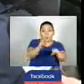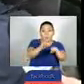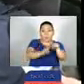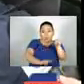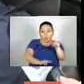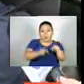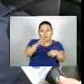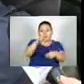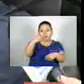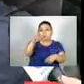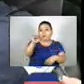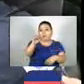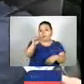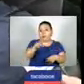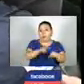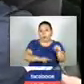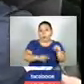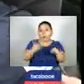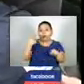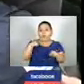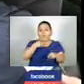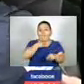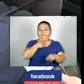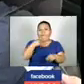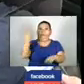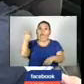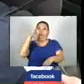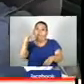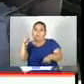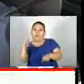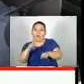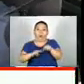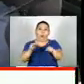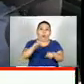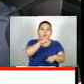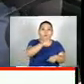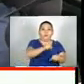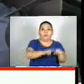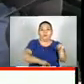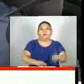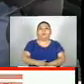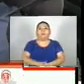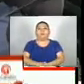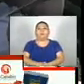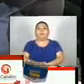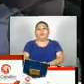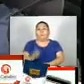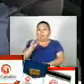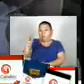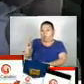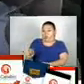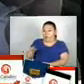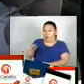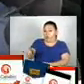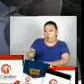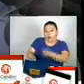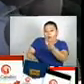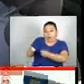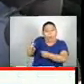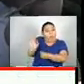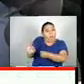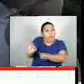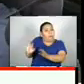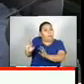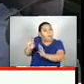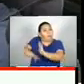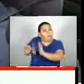20, porque el doble está de caro. Sí, ¿no? Exactamente, ha subido bastante. Y ese es que, digamos, su vehículo es uno de los, como podríamos decir, más económicos. Más